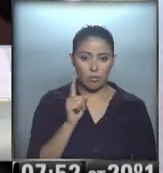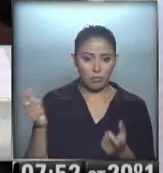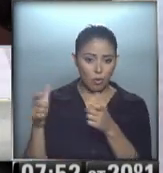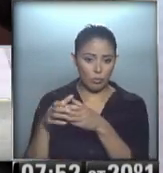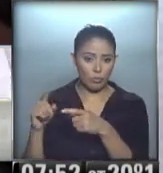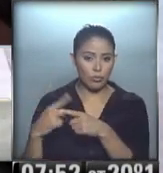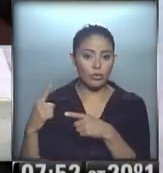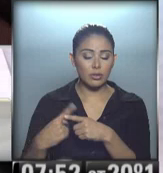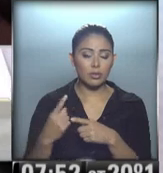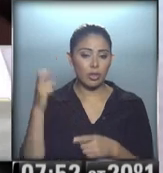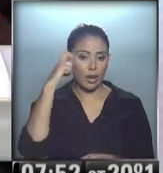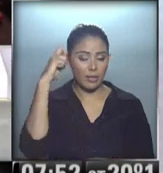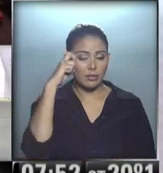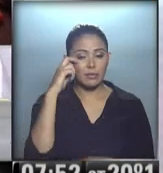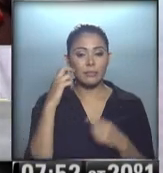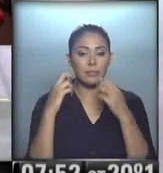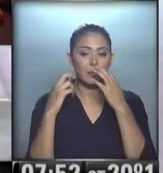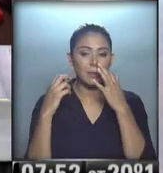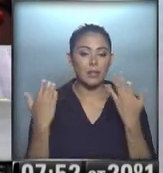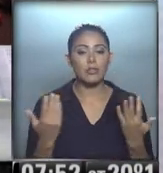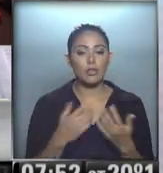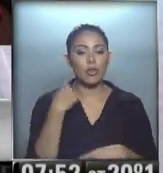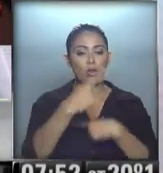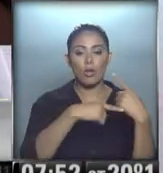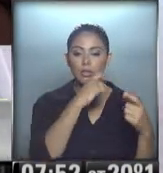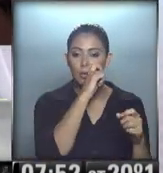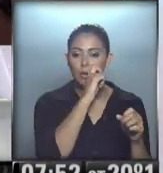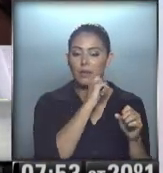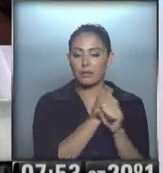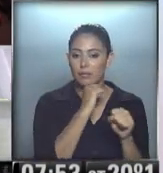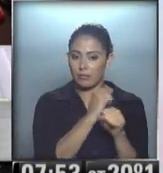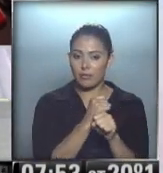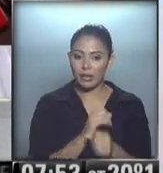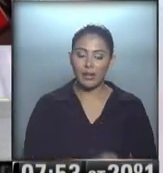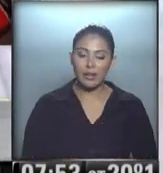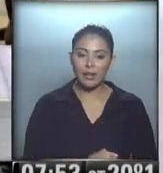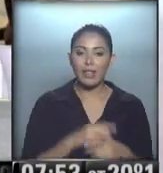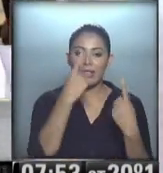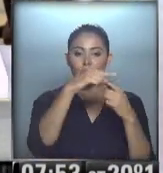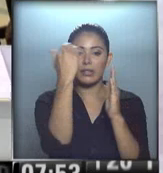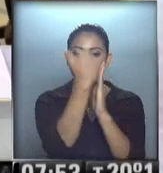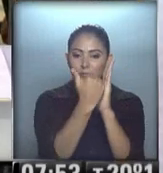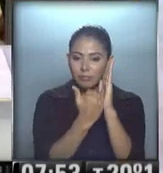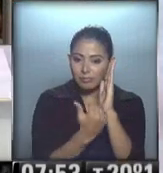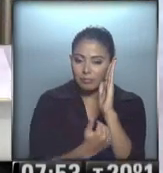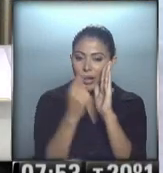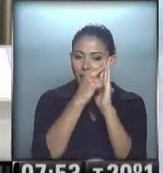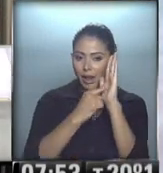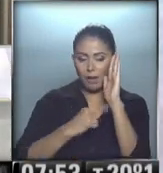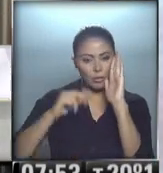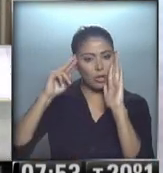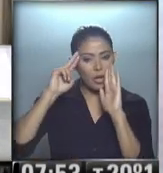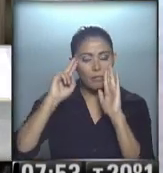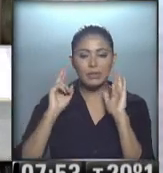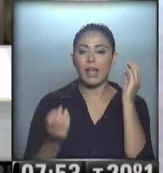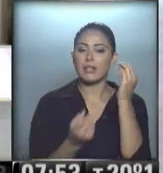bloque, del radicalismo, de manera que se continuó con el armado, como dice, de la comisión, como dice el reglamento, se